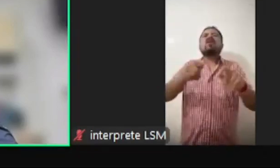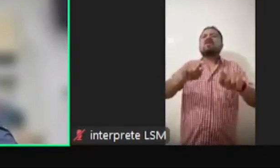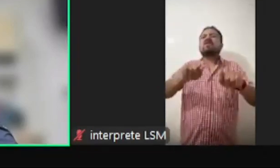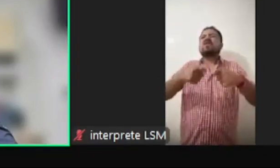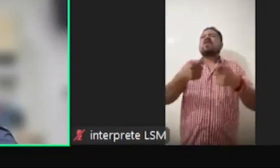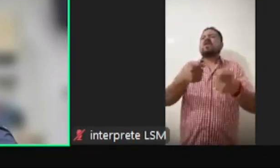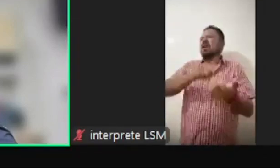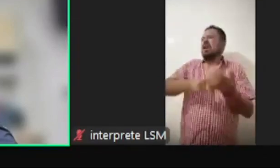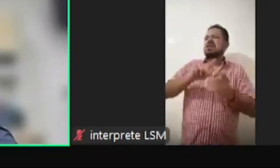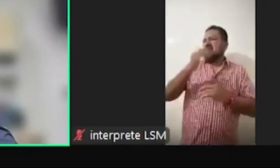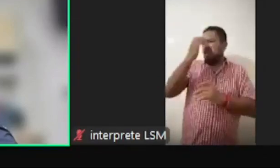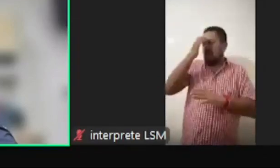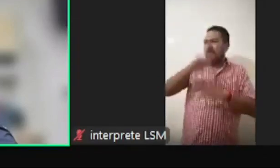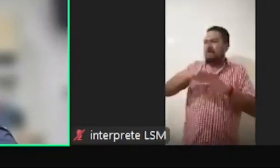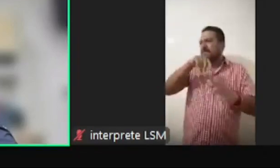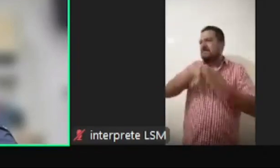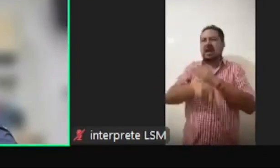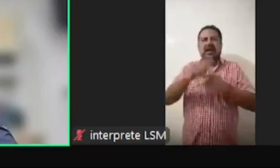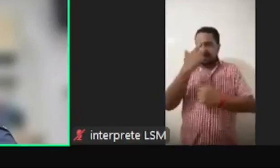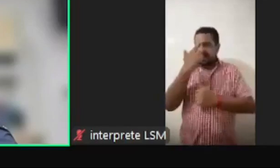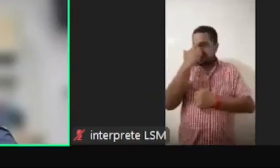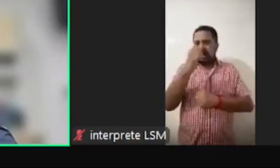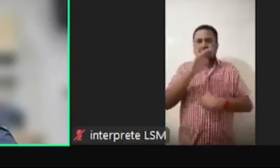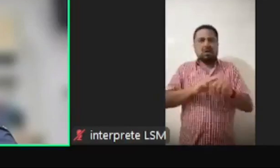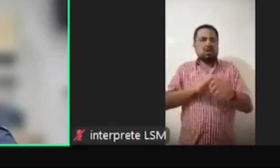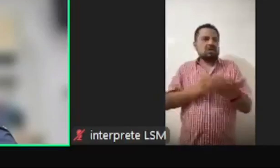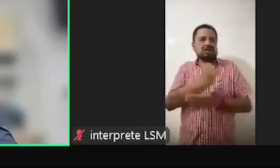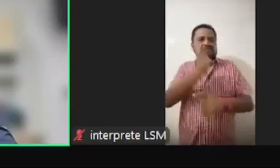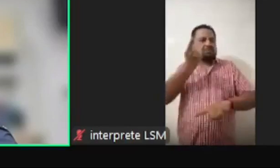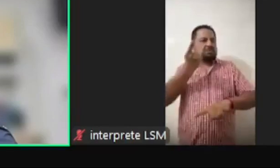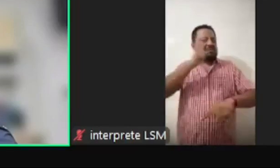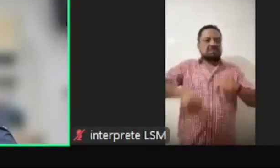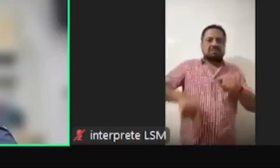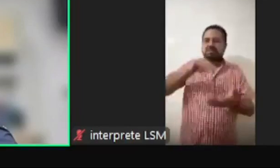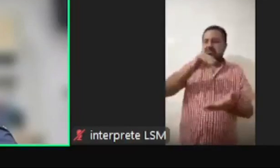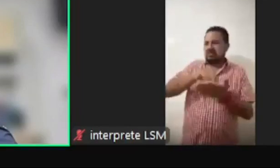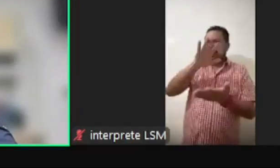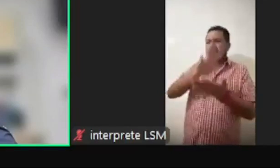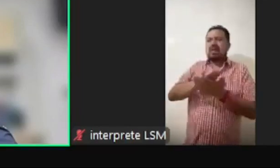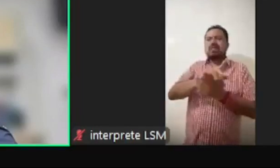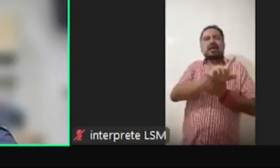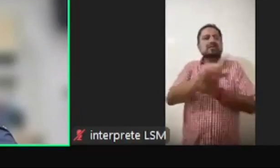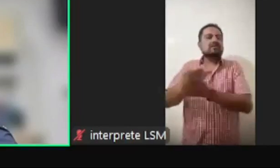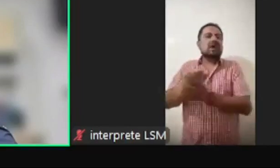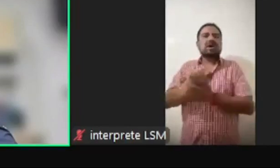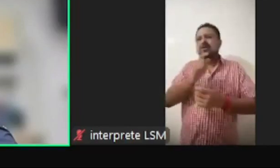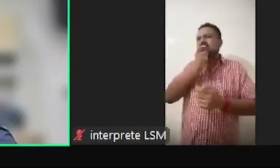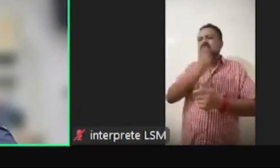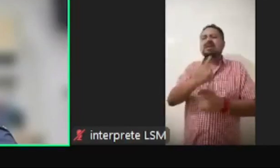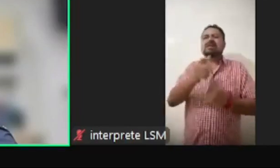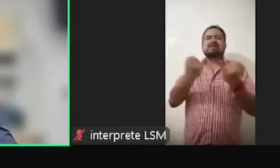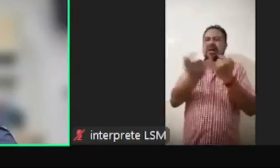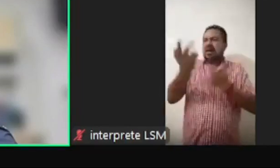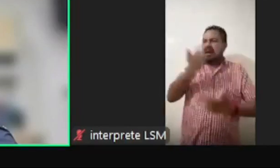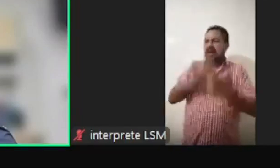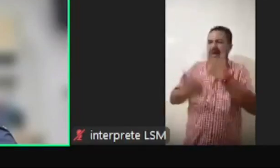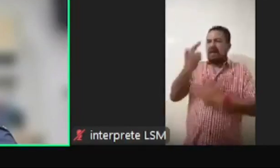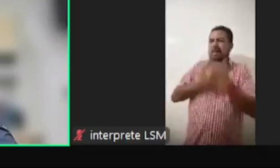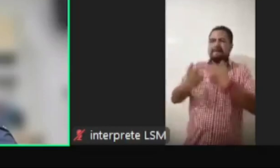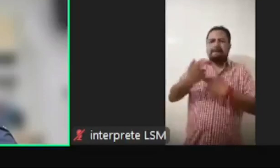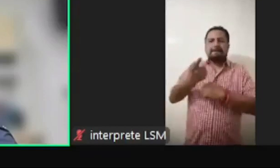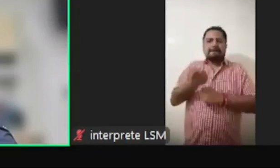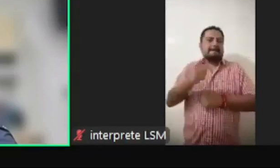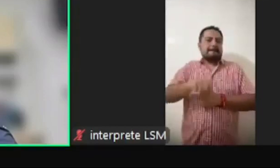dieron a conocer las razones por las que se determinó dicha cancelación de registro. En consecuencia, lo procedente es revocar el acto impugnado y se ordena al